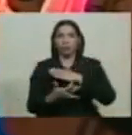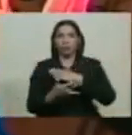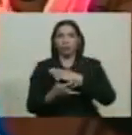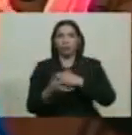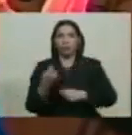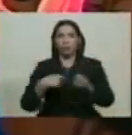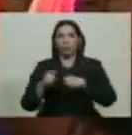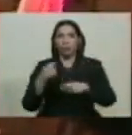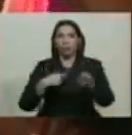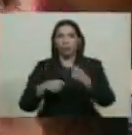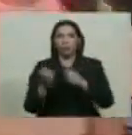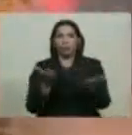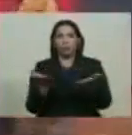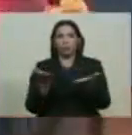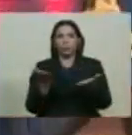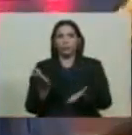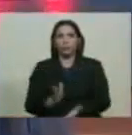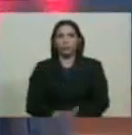Comercio y Servicios.